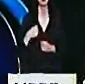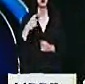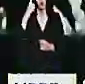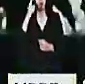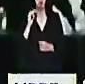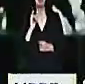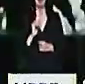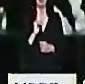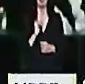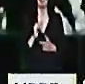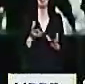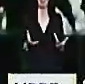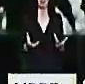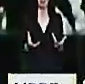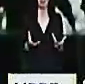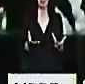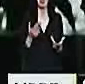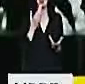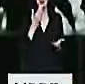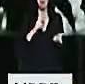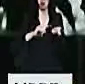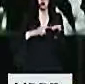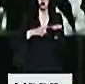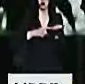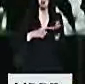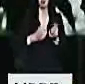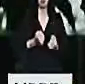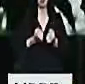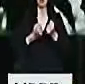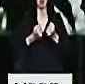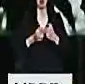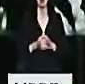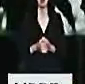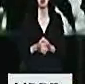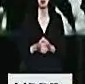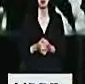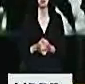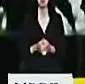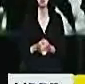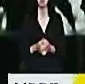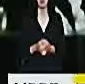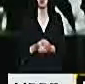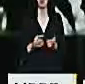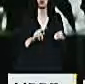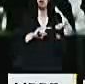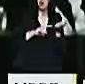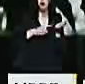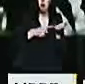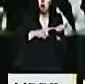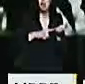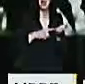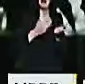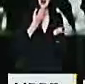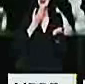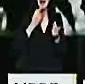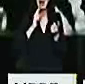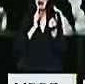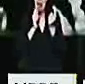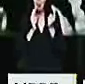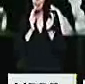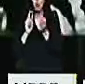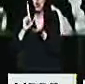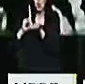una capacidad impresionante que viene, yo creo, de la mano de la tecnología. Tiene que ver con que, de alguna manera, con la tecnología, con los cambios de